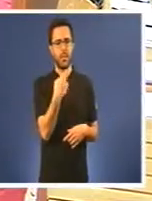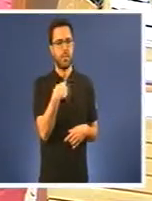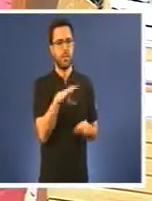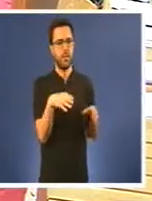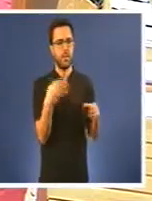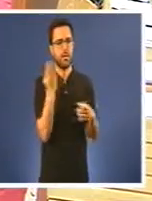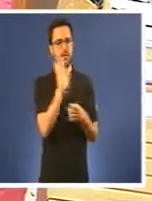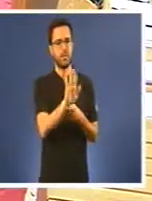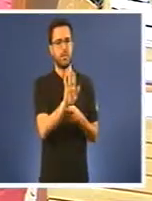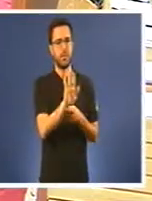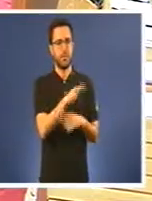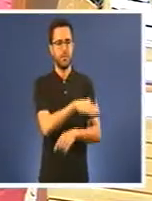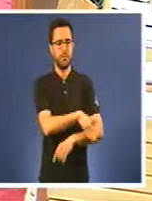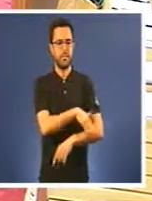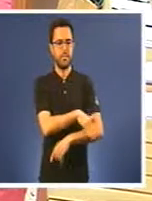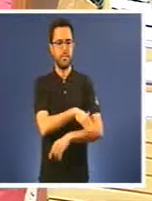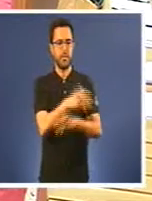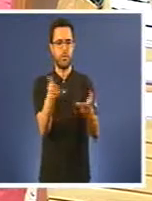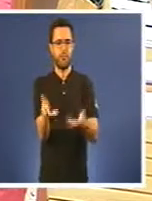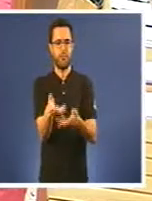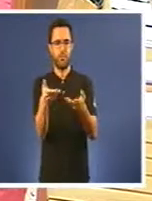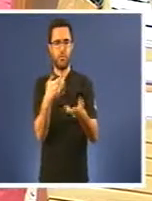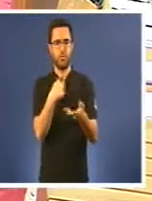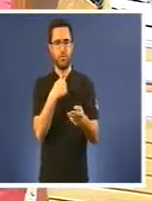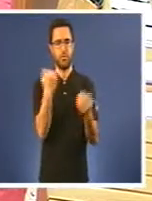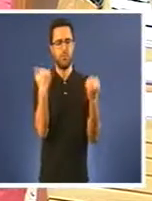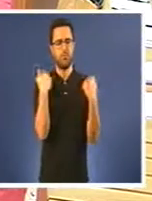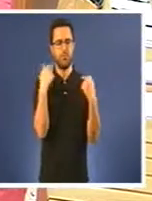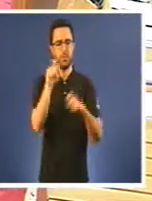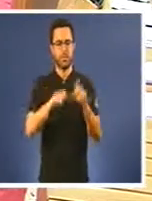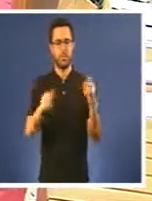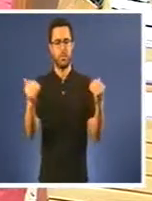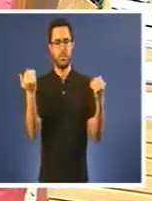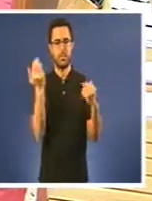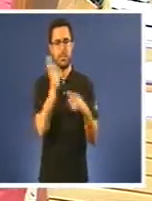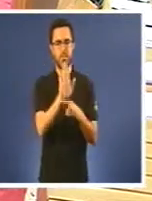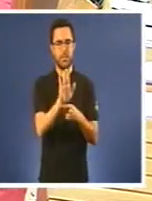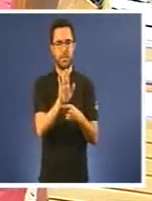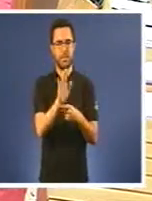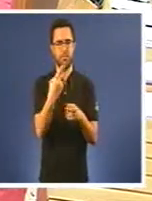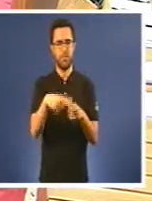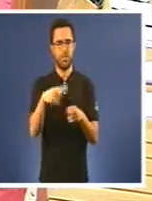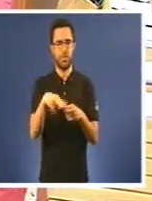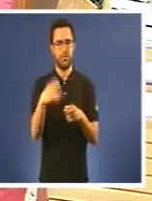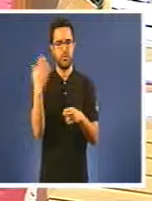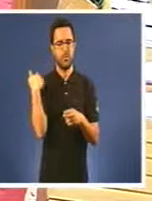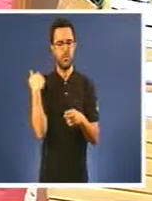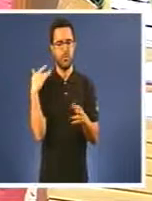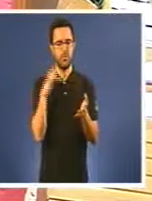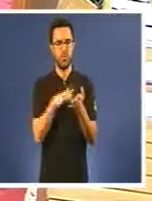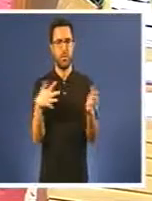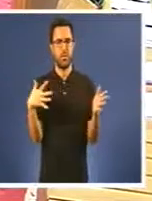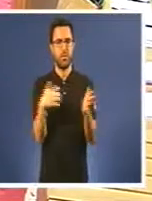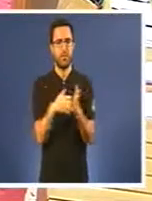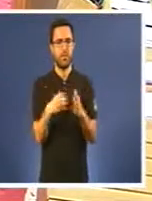Ministerio de Fomento, dos representantes políticos que estaban no momento da traxedia de Angrois, a súa actuación posterior